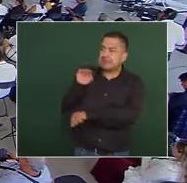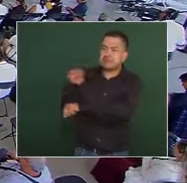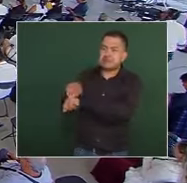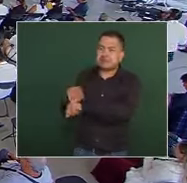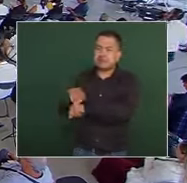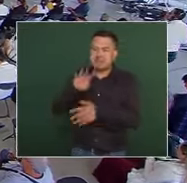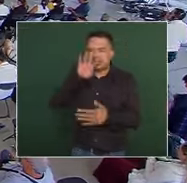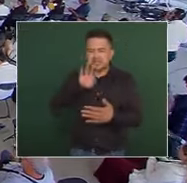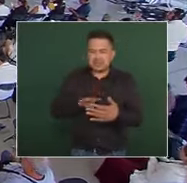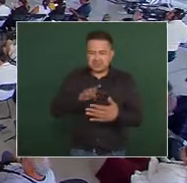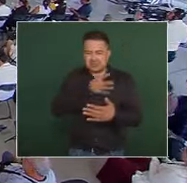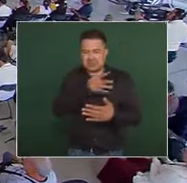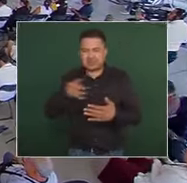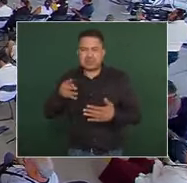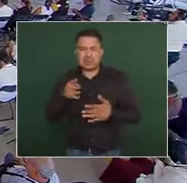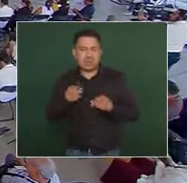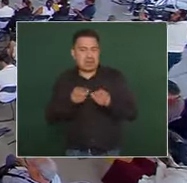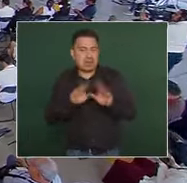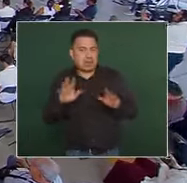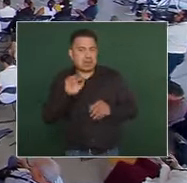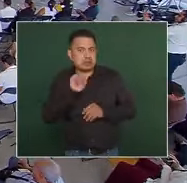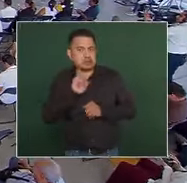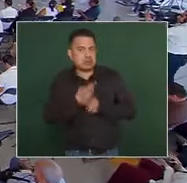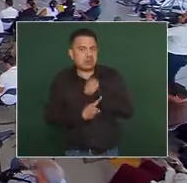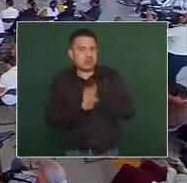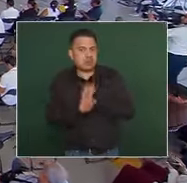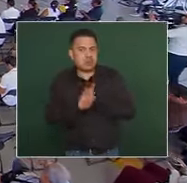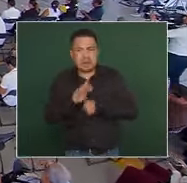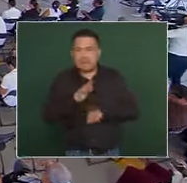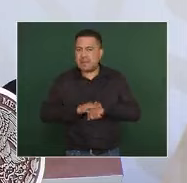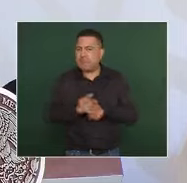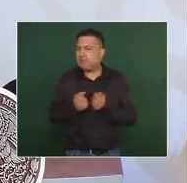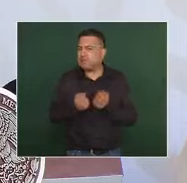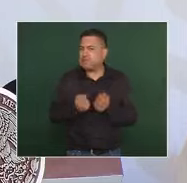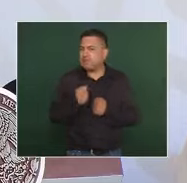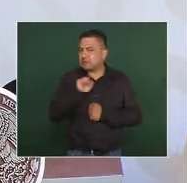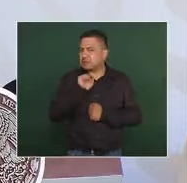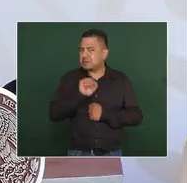la tabla. Claro que había violencia.